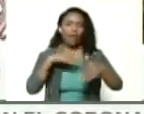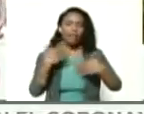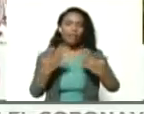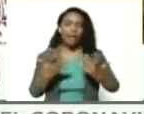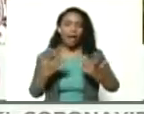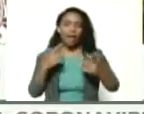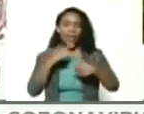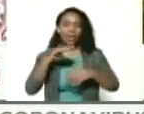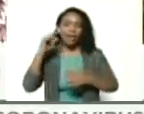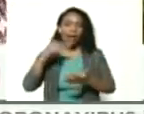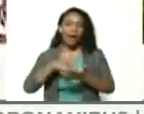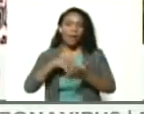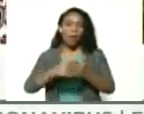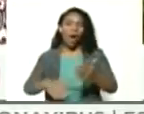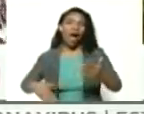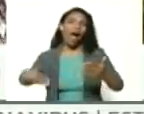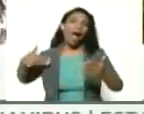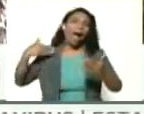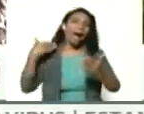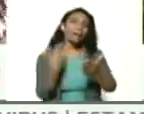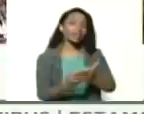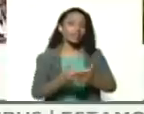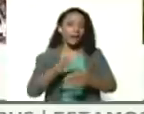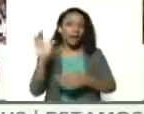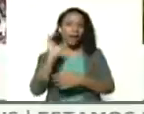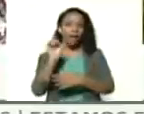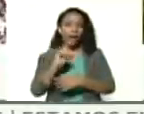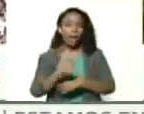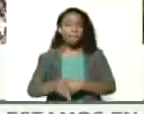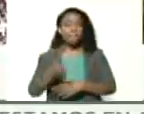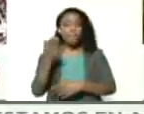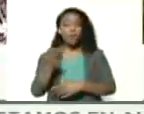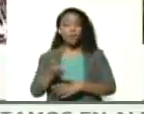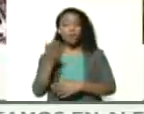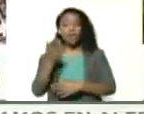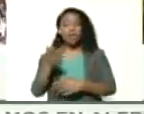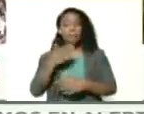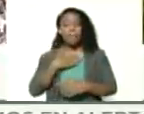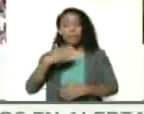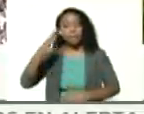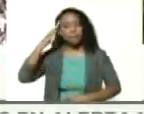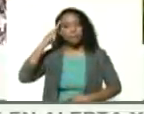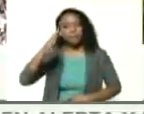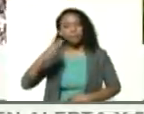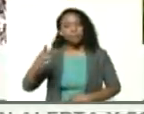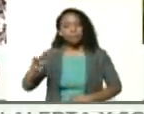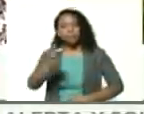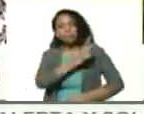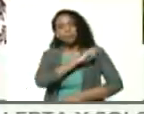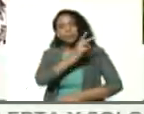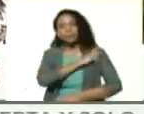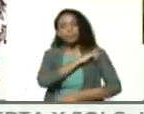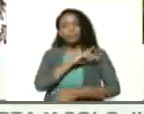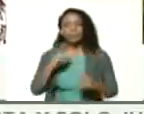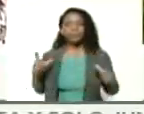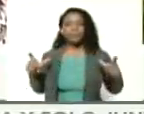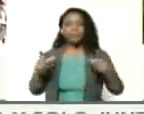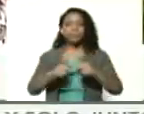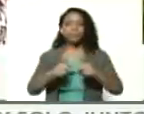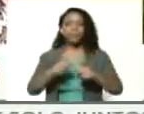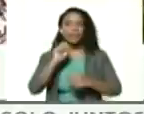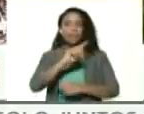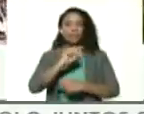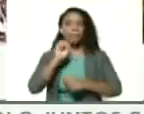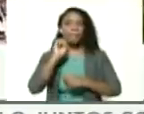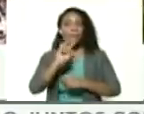desde Carabobo hasta Caracas. Y es muy importante, mi comandante en jefe, que vamos a reunir los